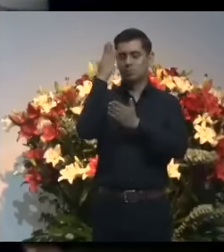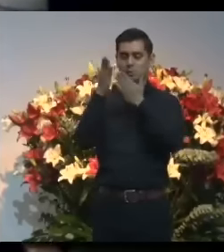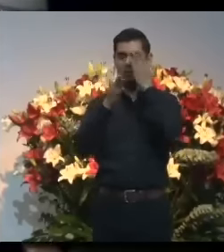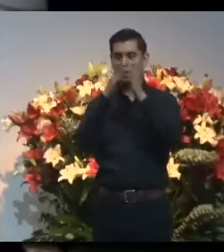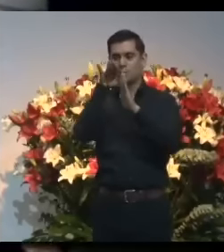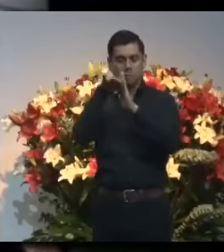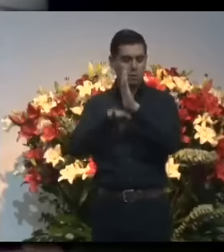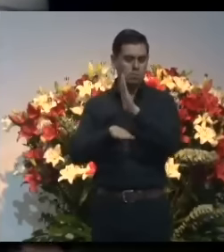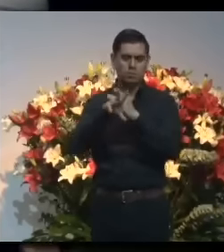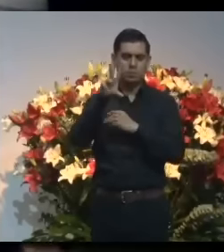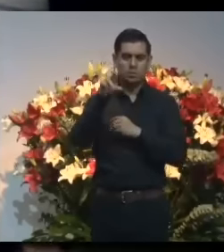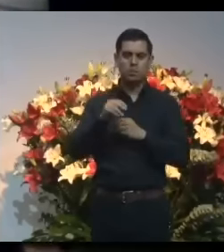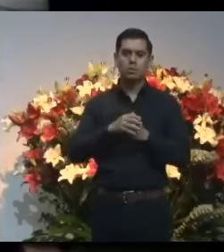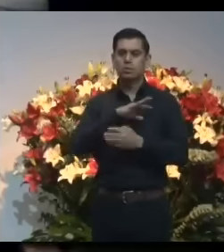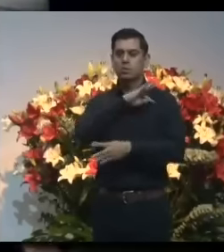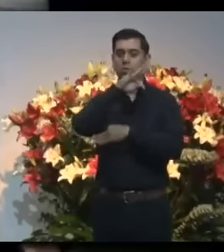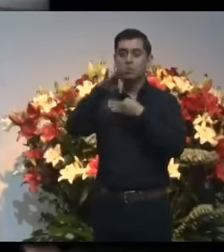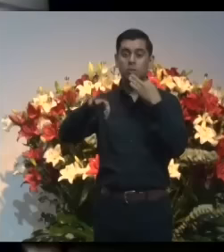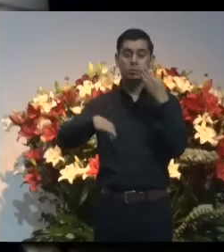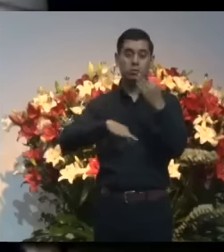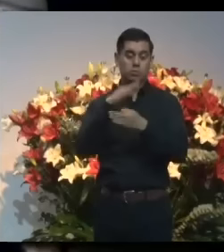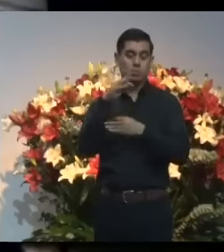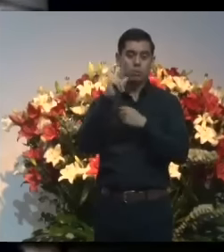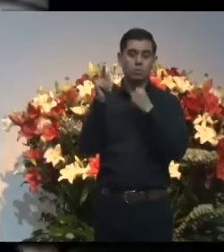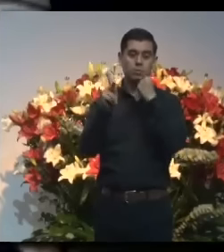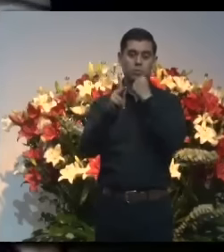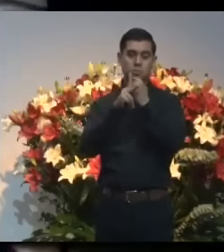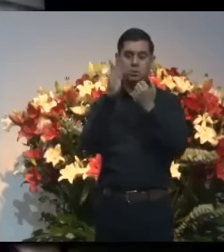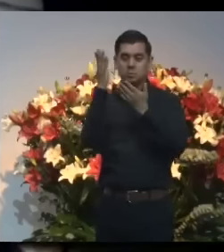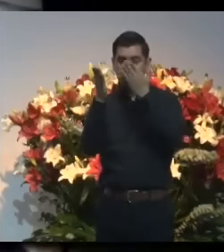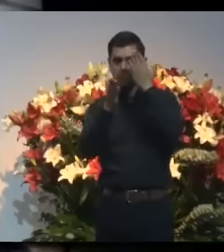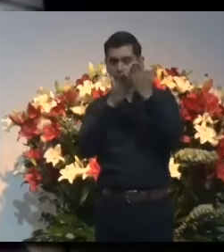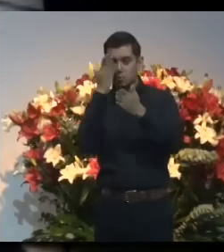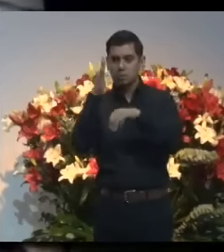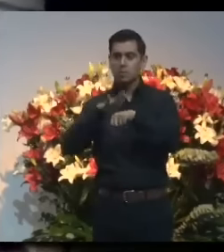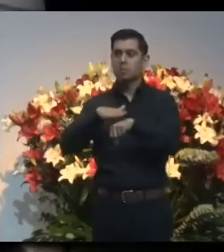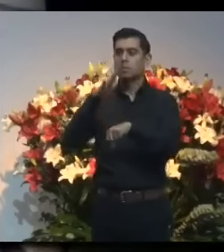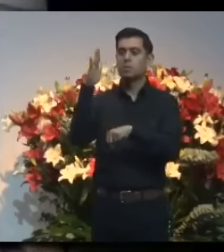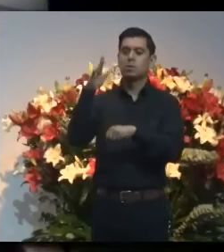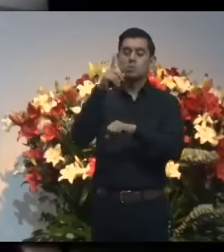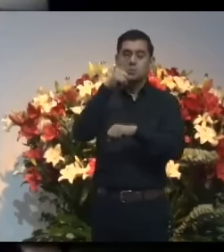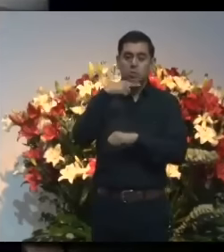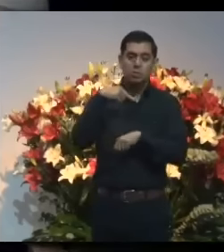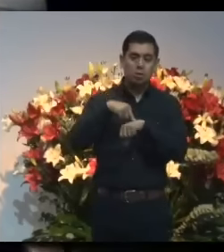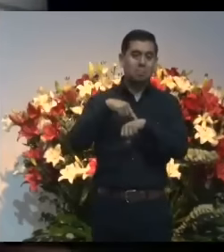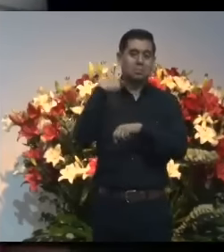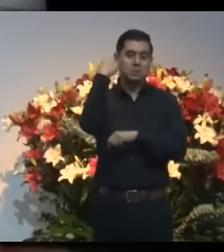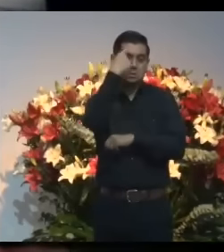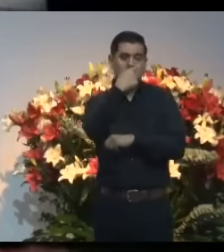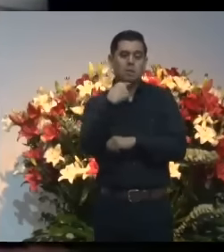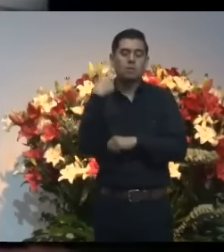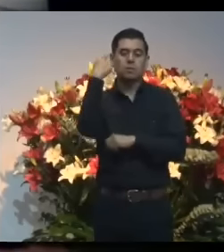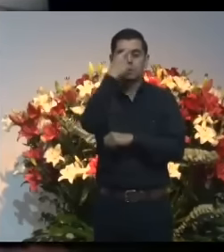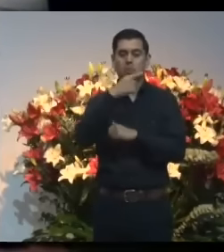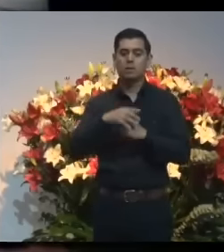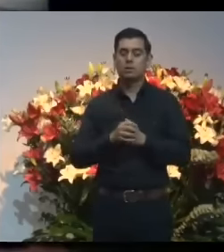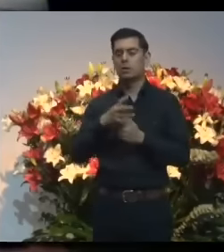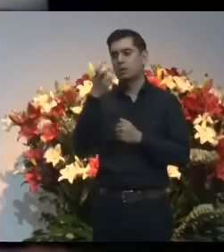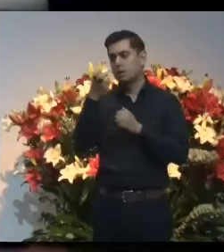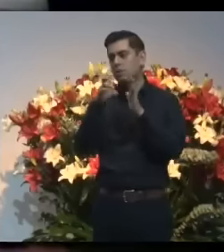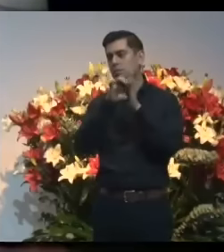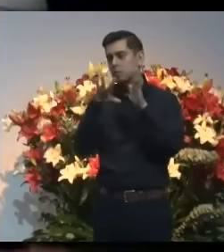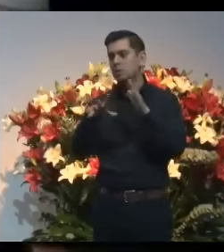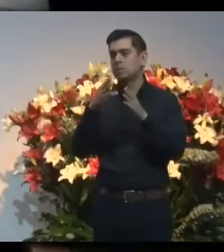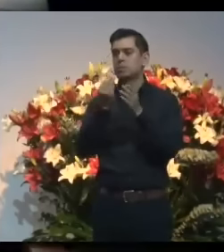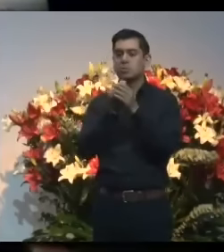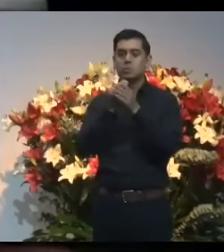horas. Todos los países estudian más horas. En esas horas adicionales tendrá que haber clases de